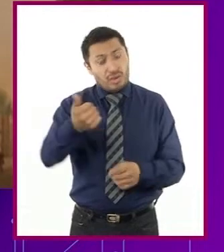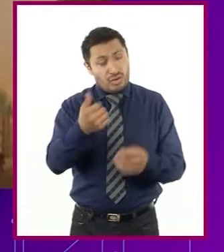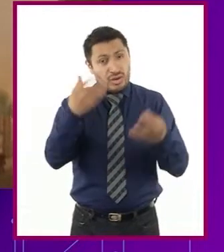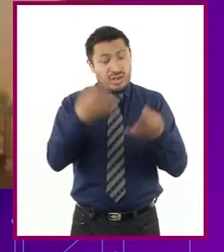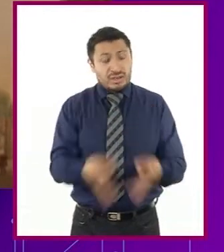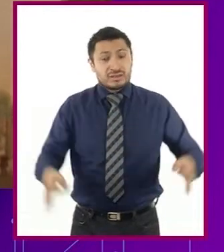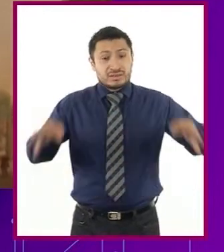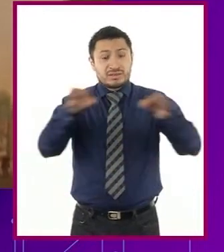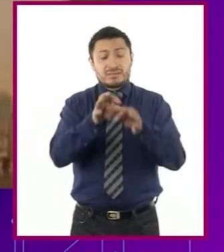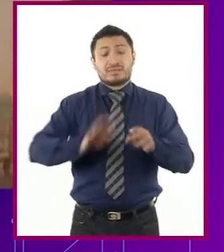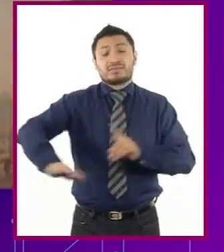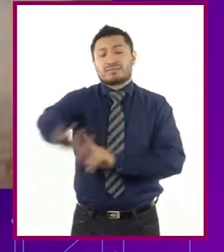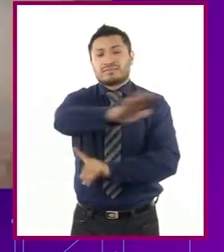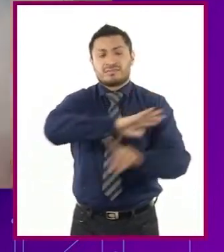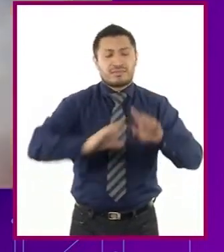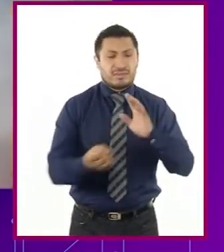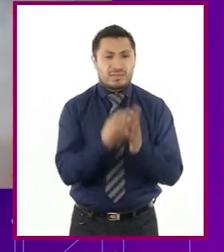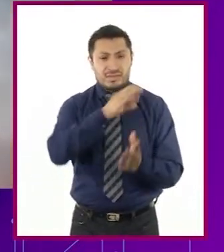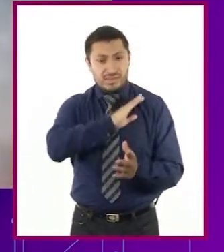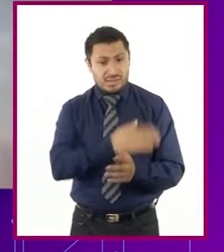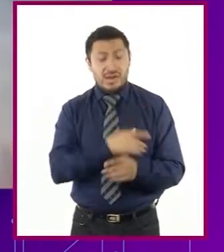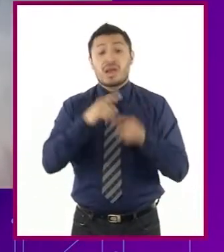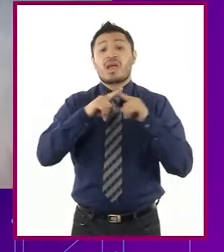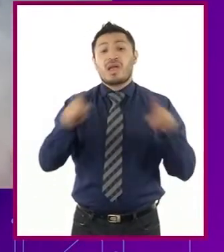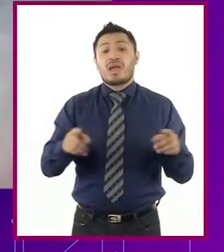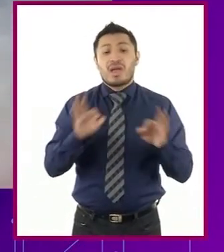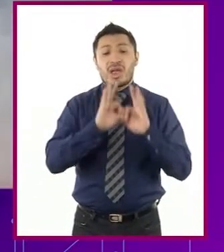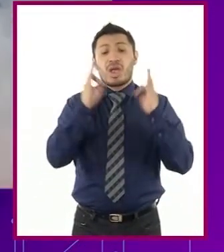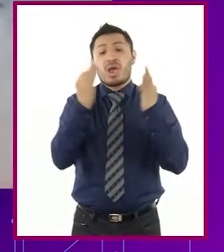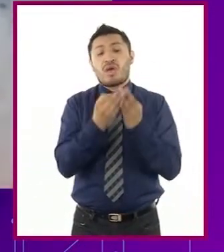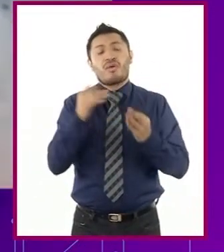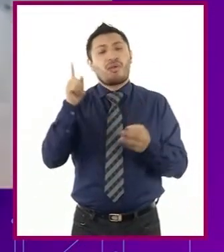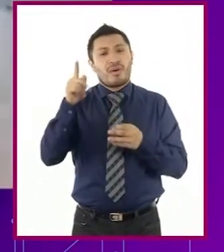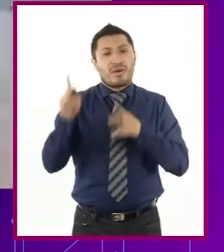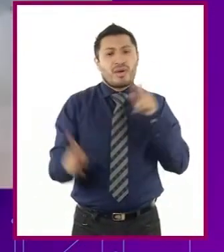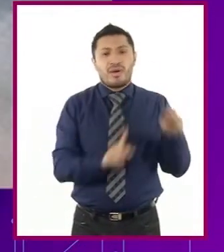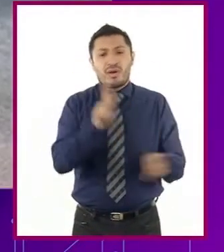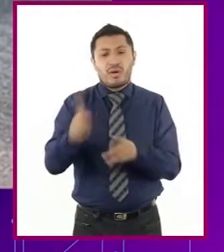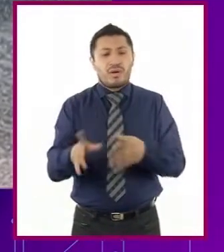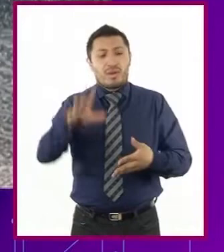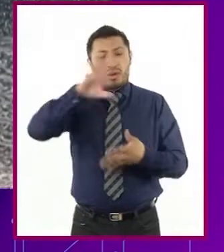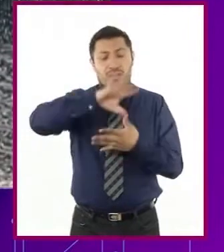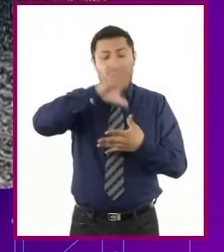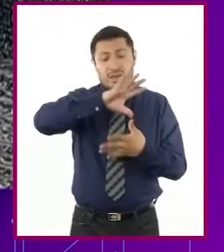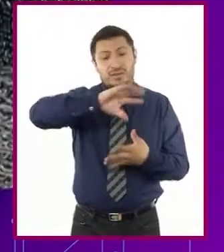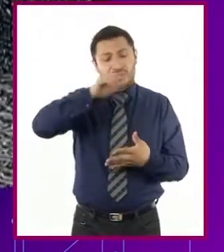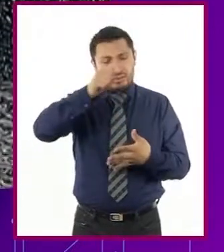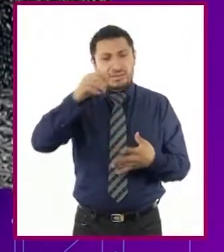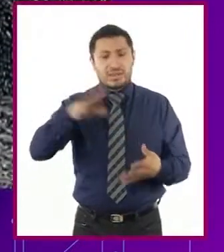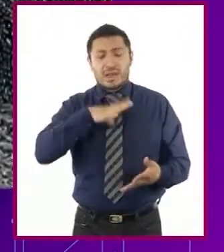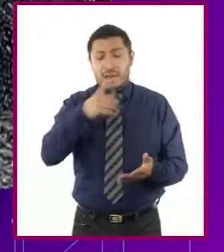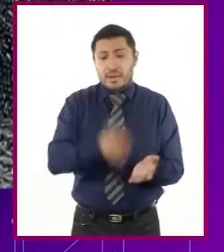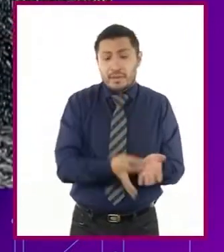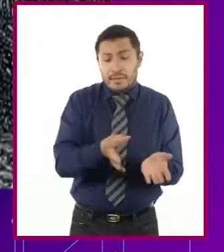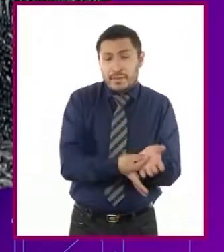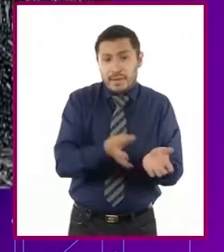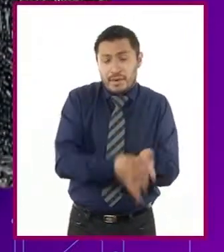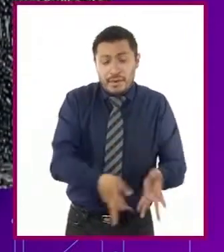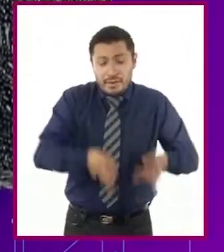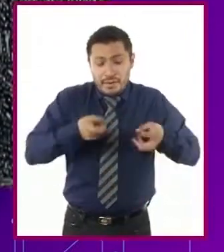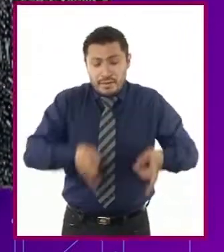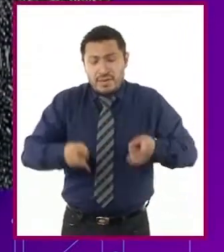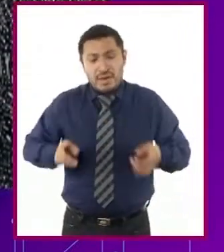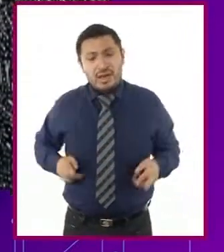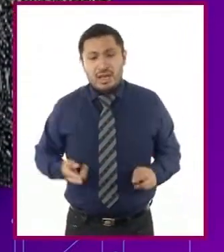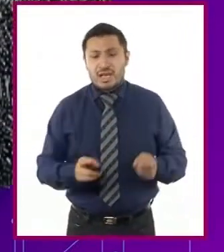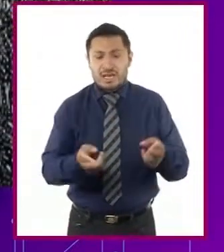los paisajes novohispanos. A diferencia de la forma en que los pueblos mesoamericanos obtenían los metales en los lechos de los